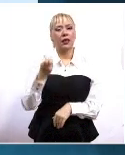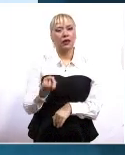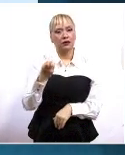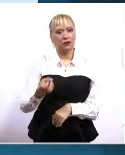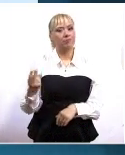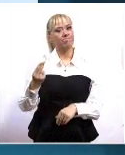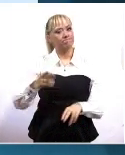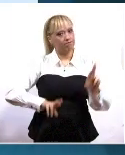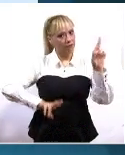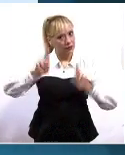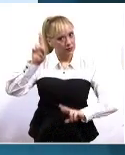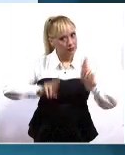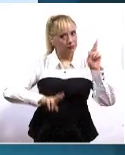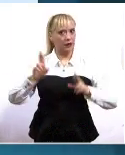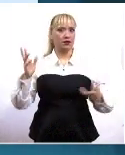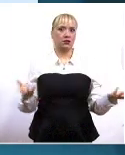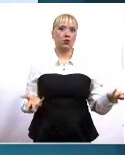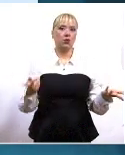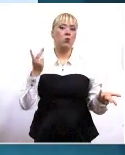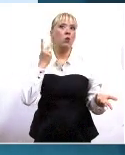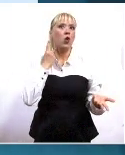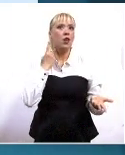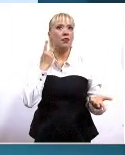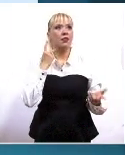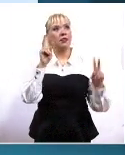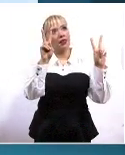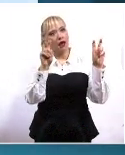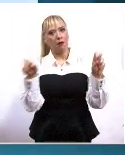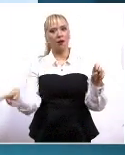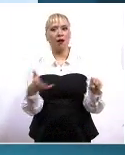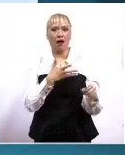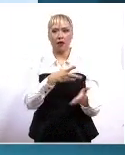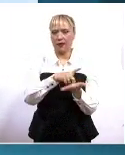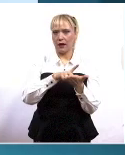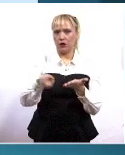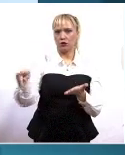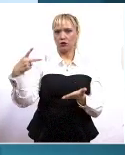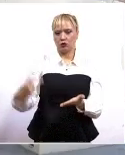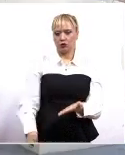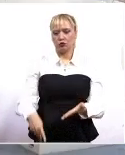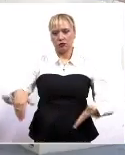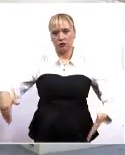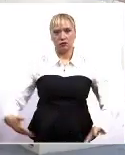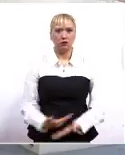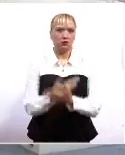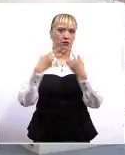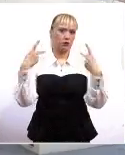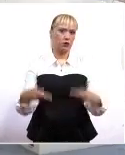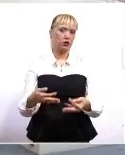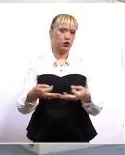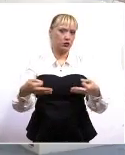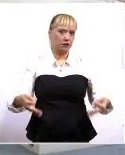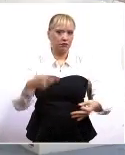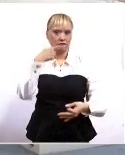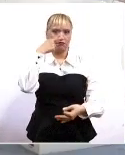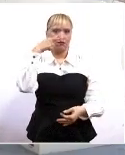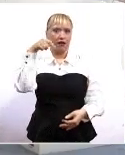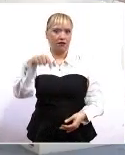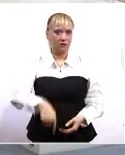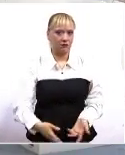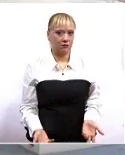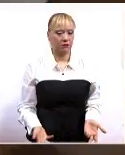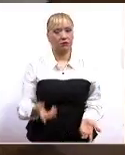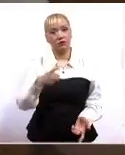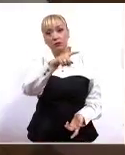de participación activa en la política para decidir. Quienes deseen votar desde el extranjero